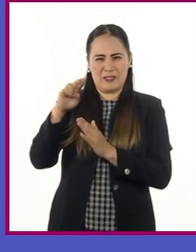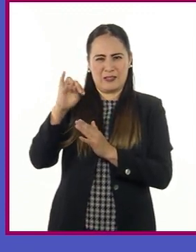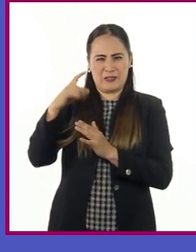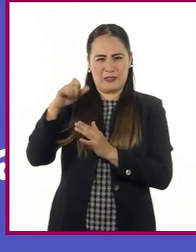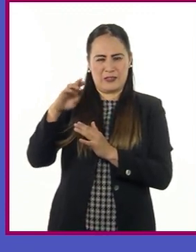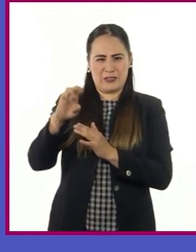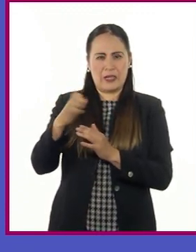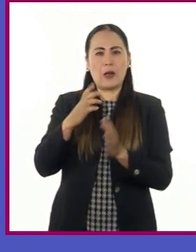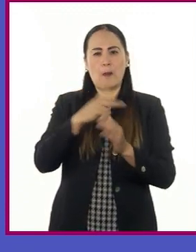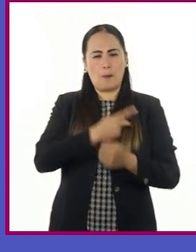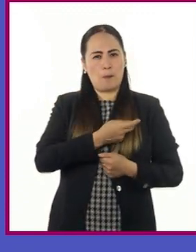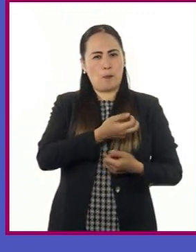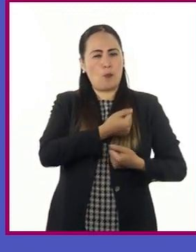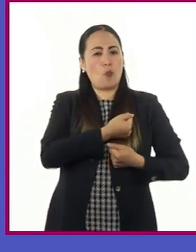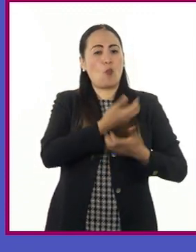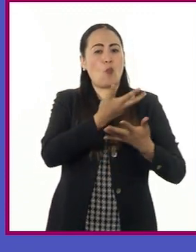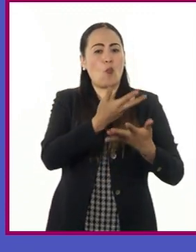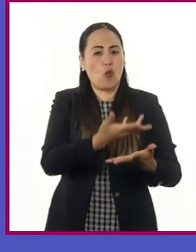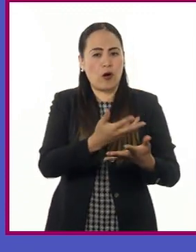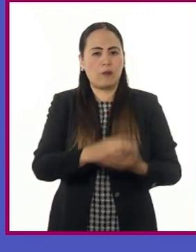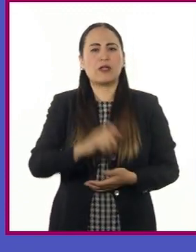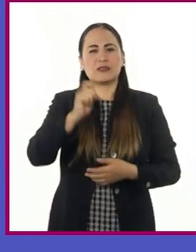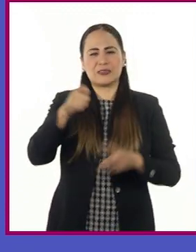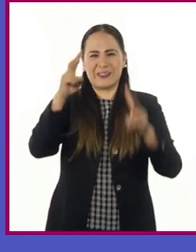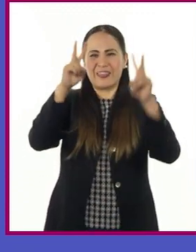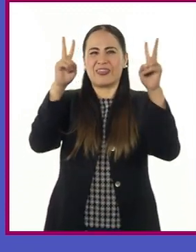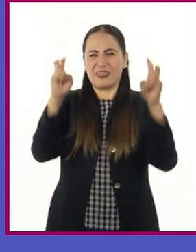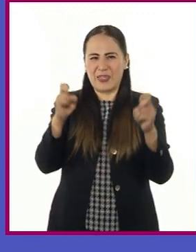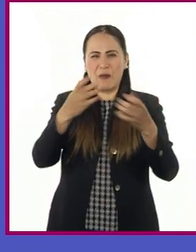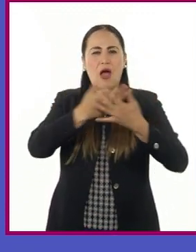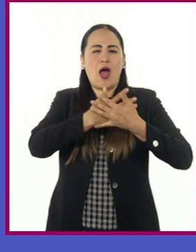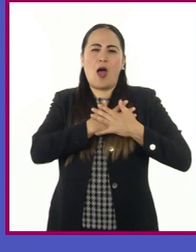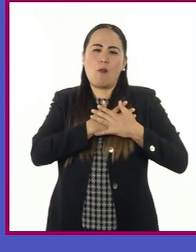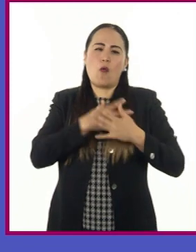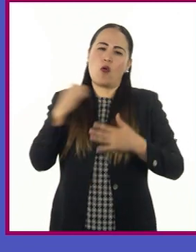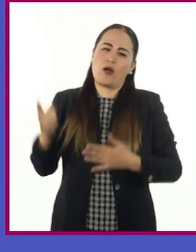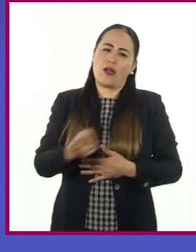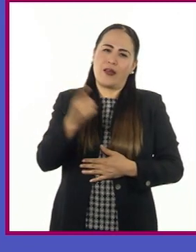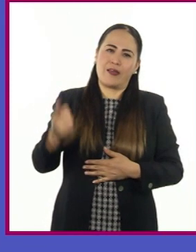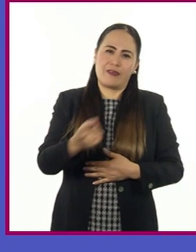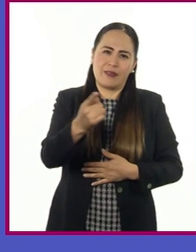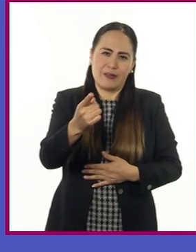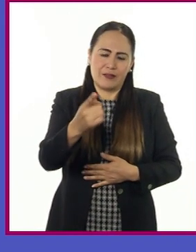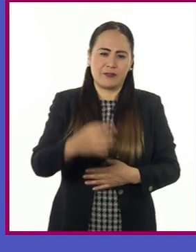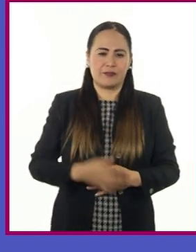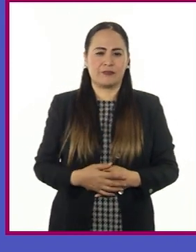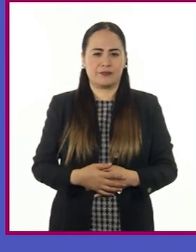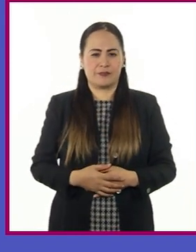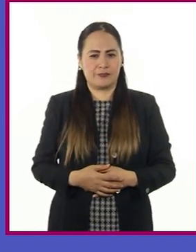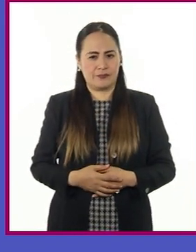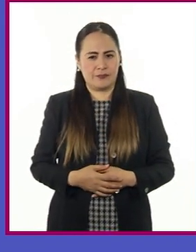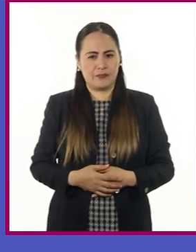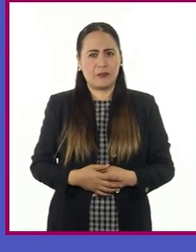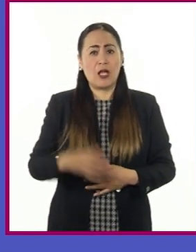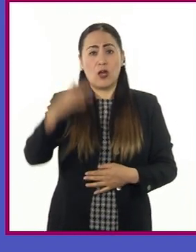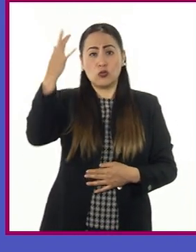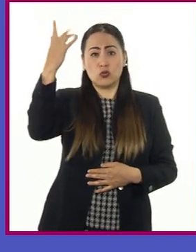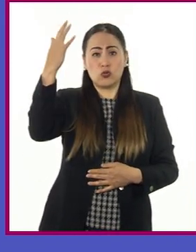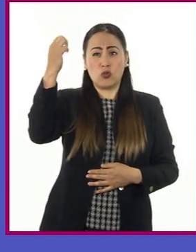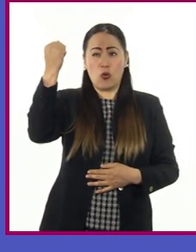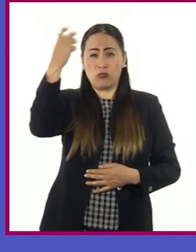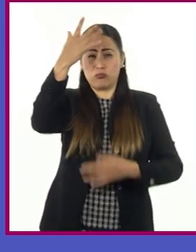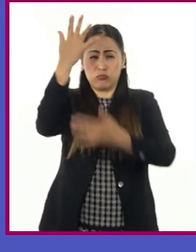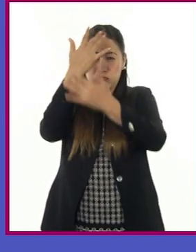siguiente poema titulado Amor Eterno, de Gustavo Adolfo Bécquer. Podrá nublarse el sol